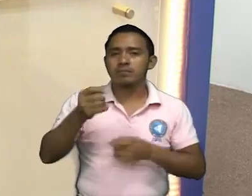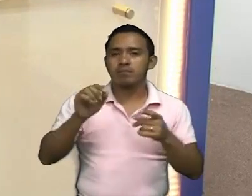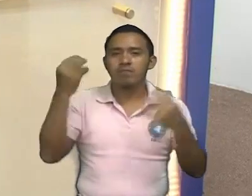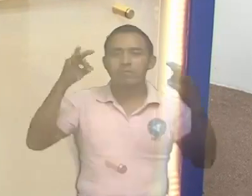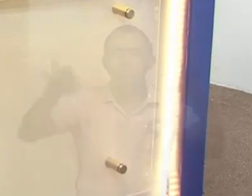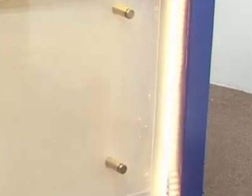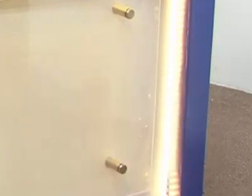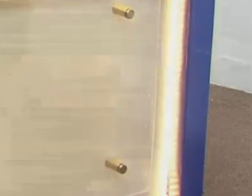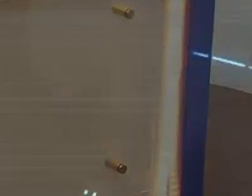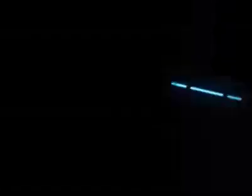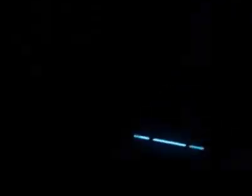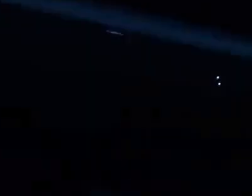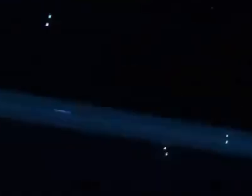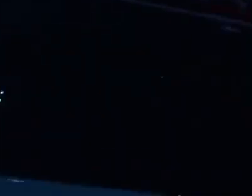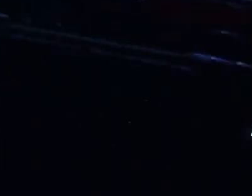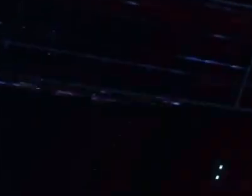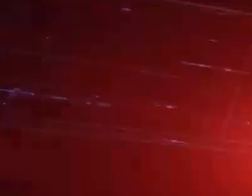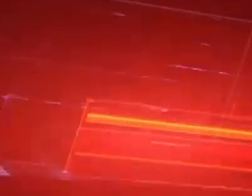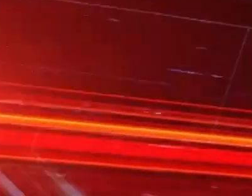Viral.